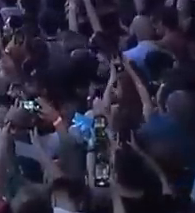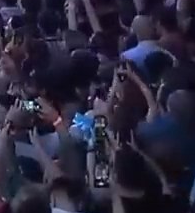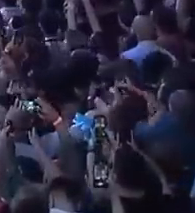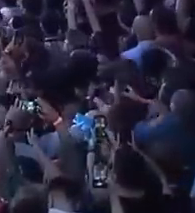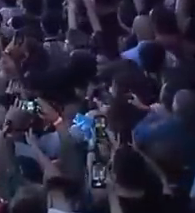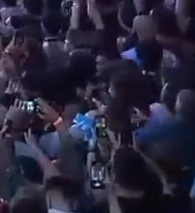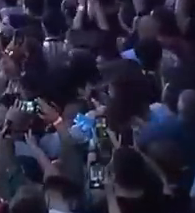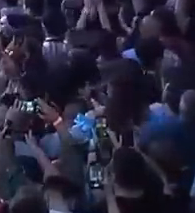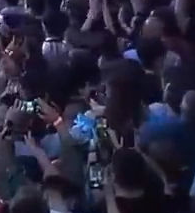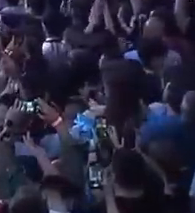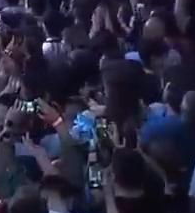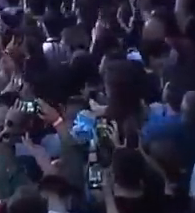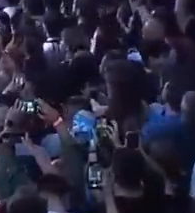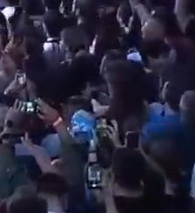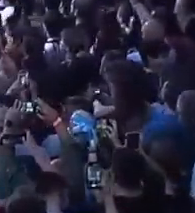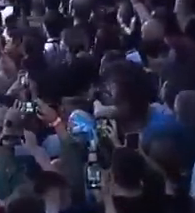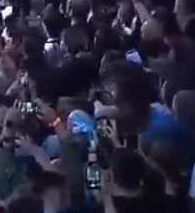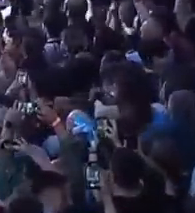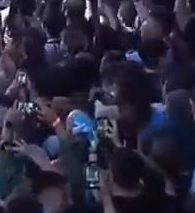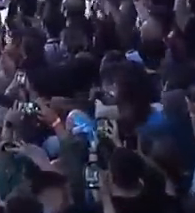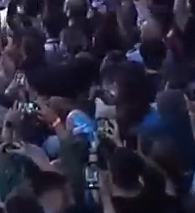Muy buenas noches.